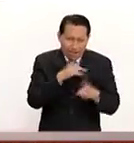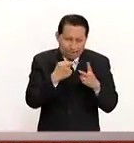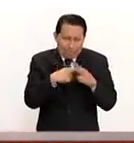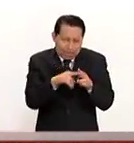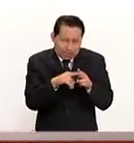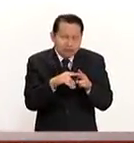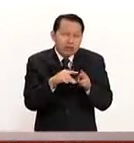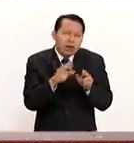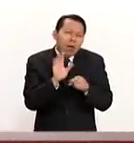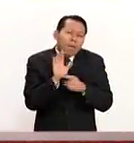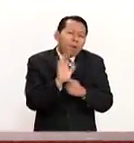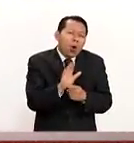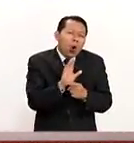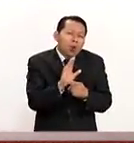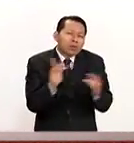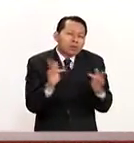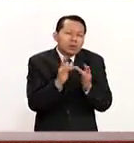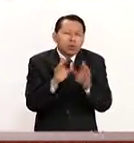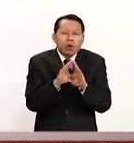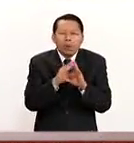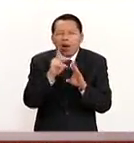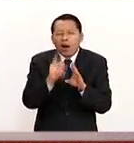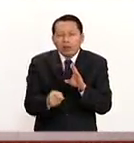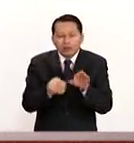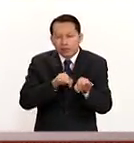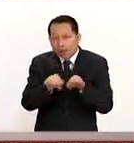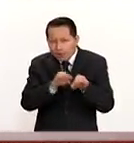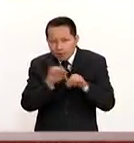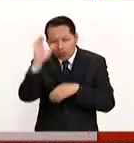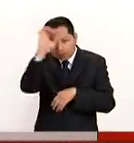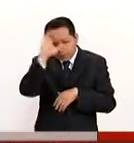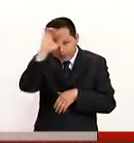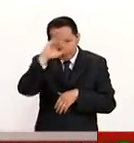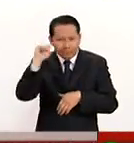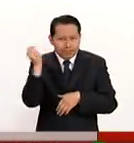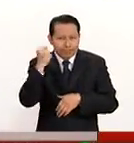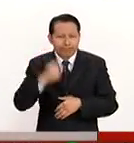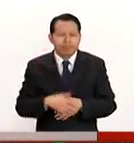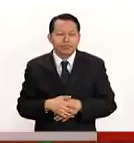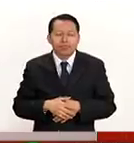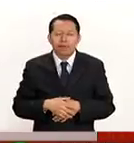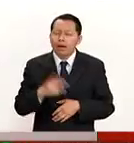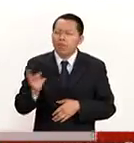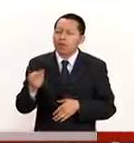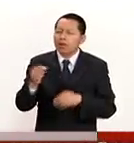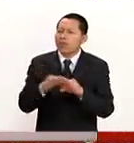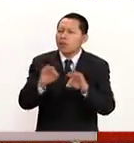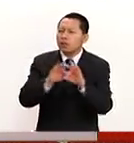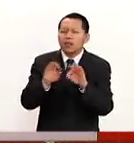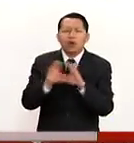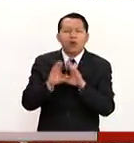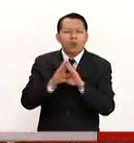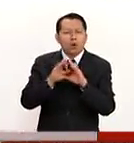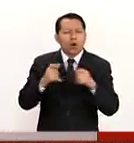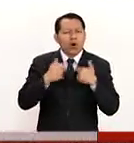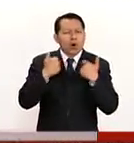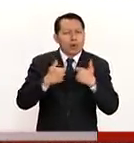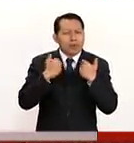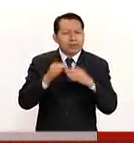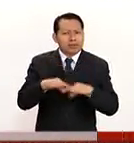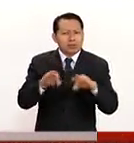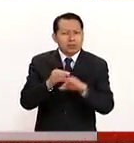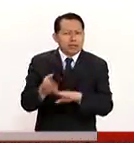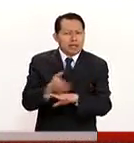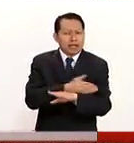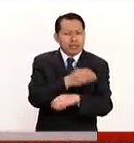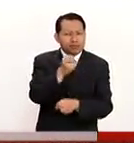quehacer científico-tecnológico. ¿Qué tan importante es para el desarrollo de estos jóvenes que comentas que desde